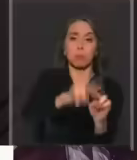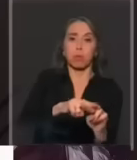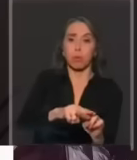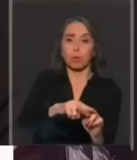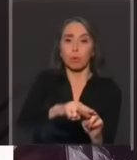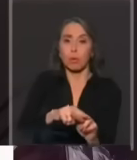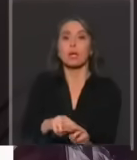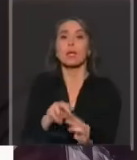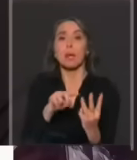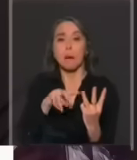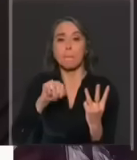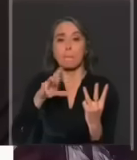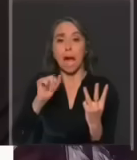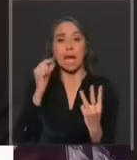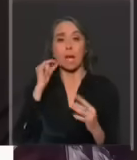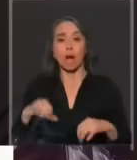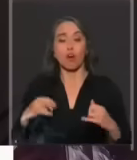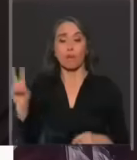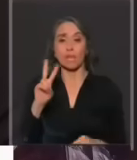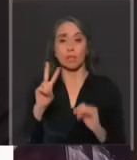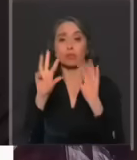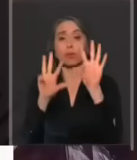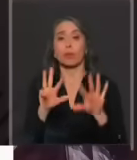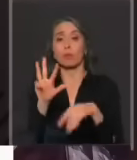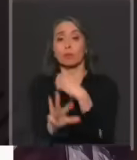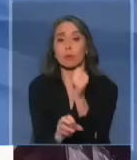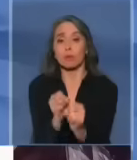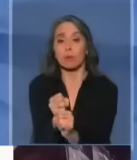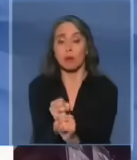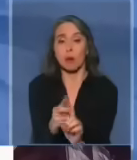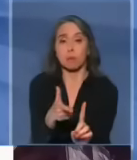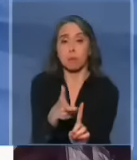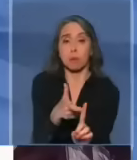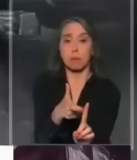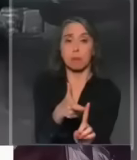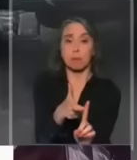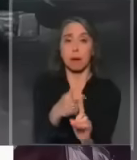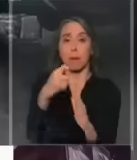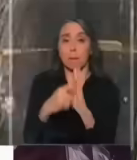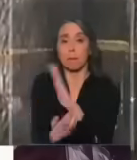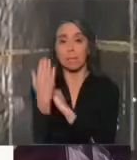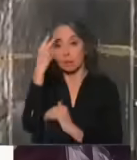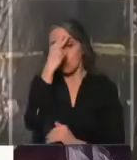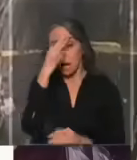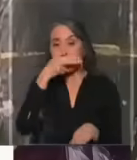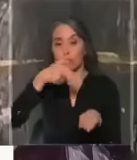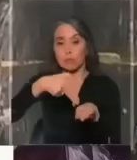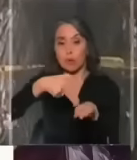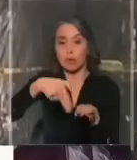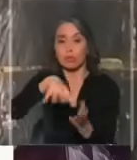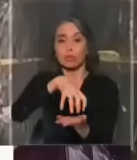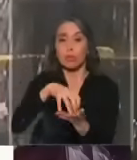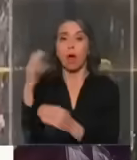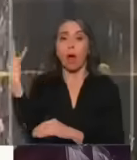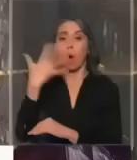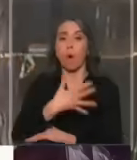a Mayra, una joven venezolana de 19 años que fue asesinada a tiros en el mes de marzo en un servicentro de la ciudad de Ovalle.